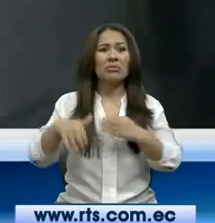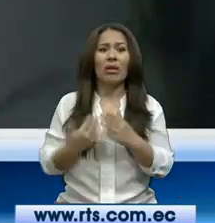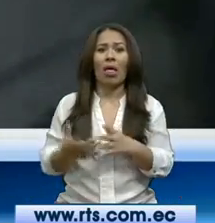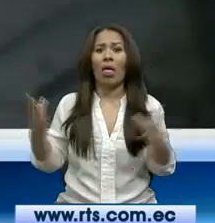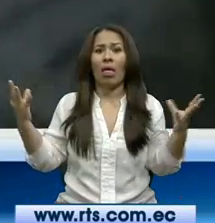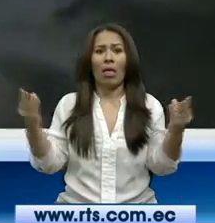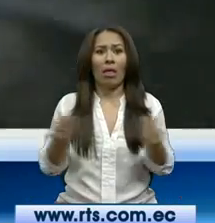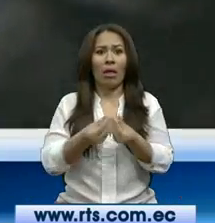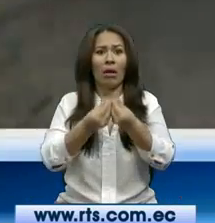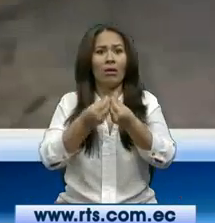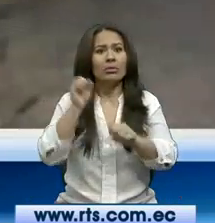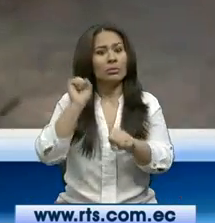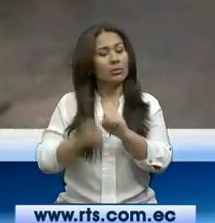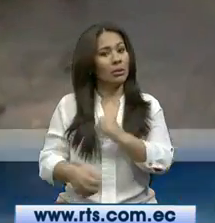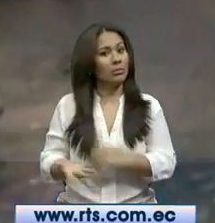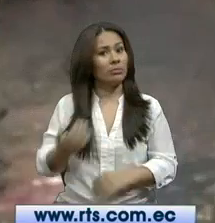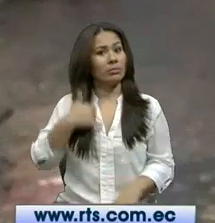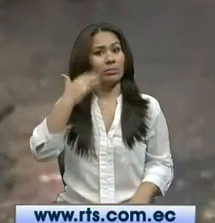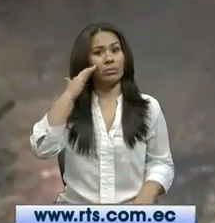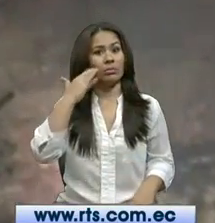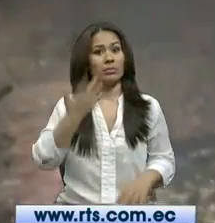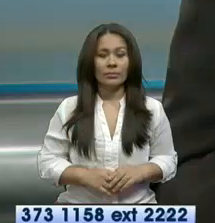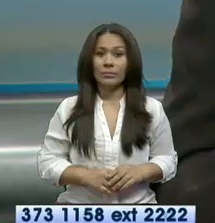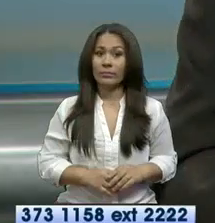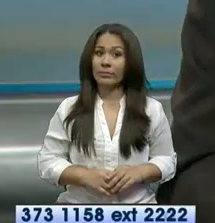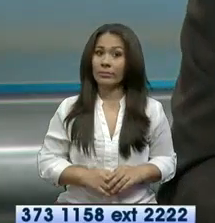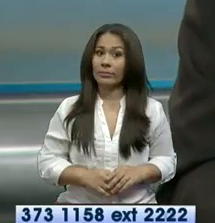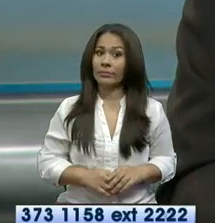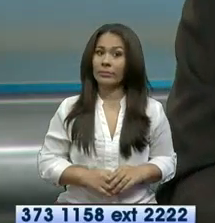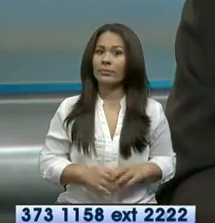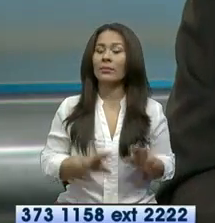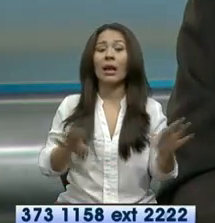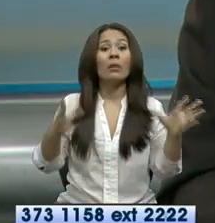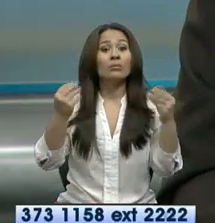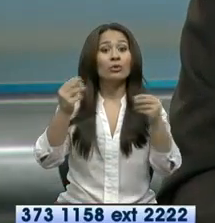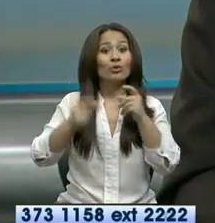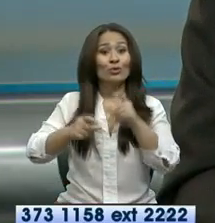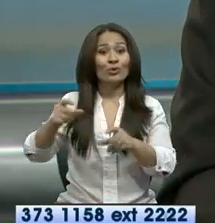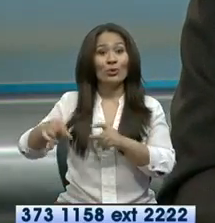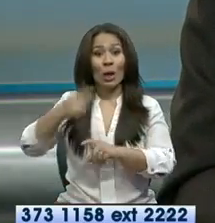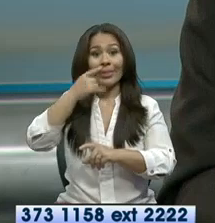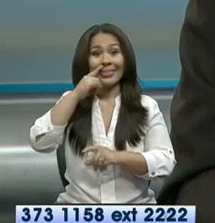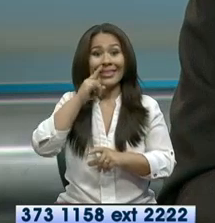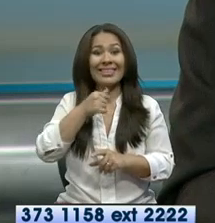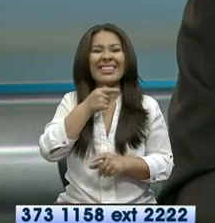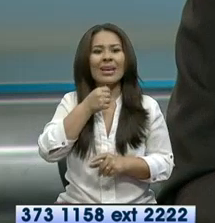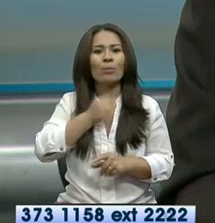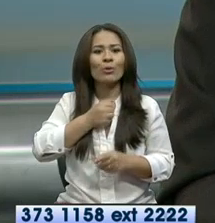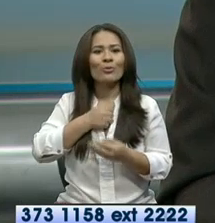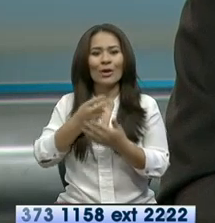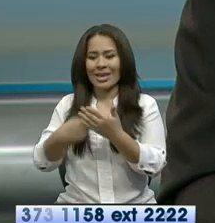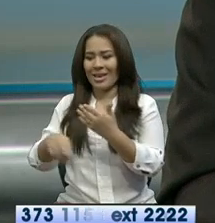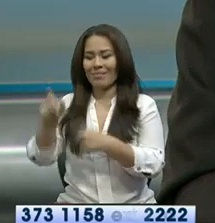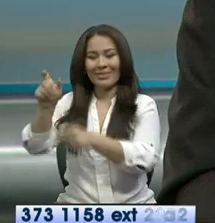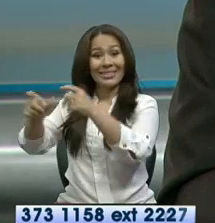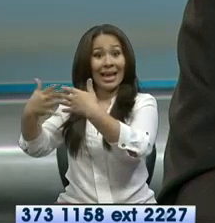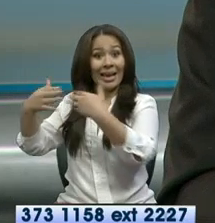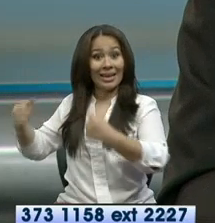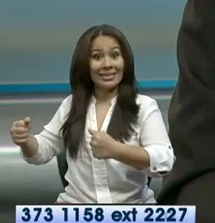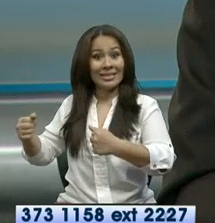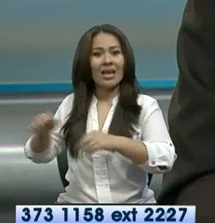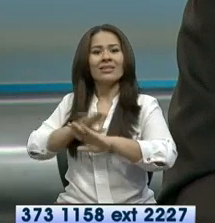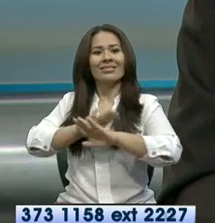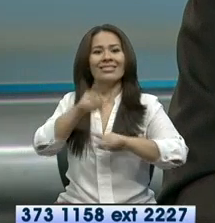Loja informó Marcela Constante. Decenas de niños, hijos de las personas privadas de libertad, recibieron